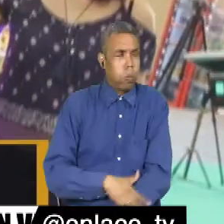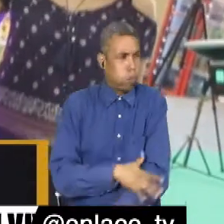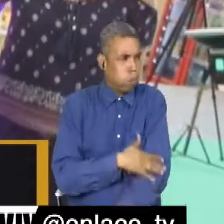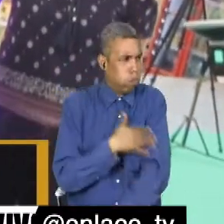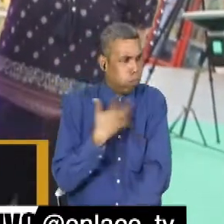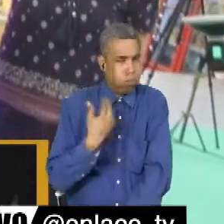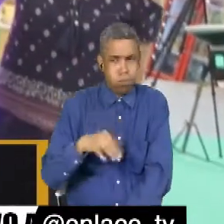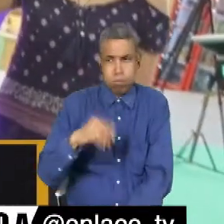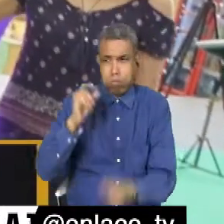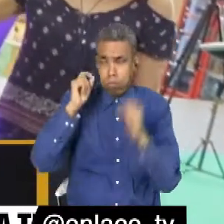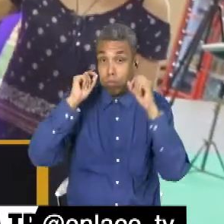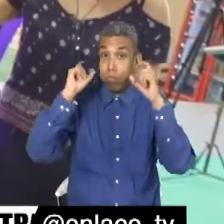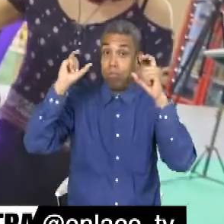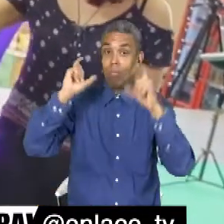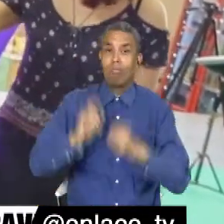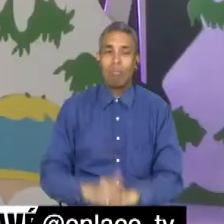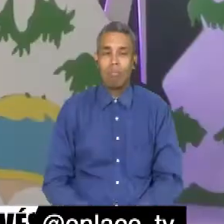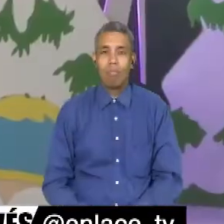fascinante mundo.